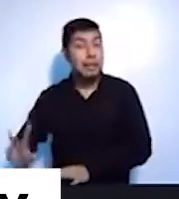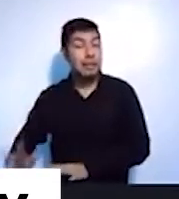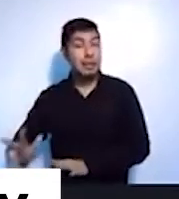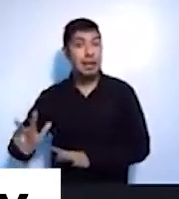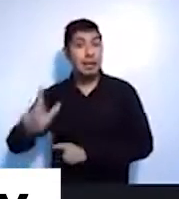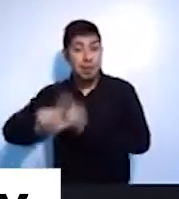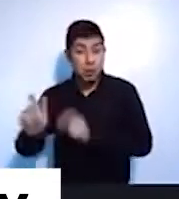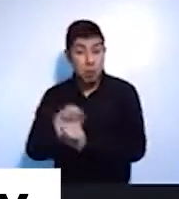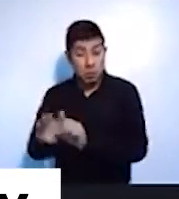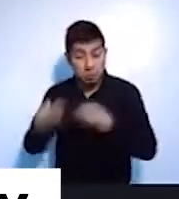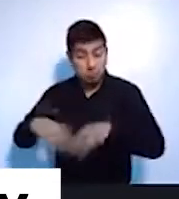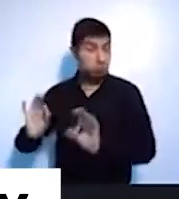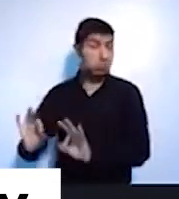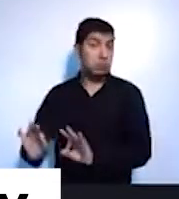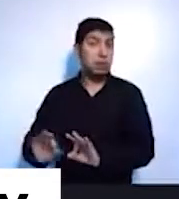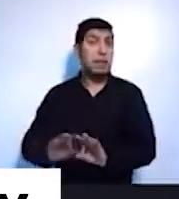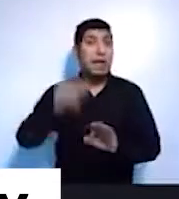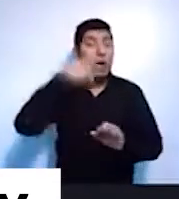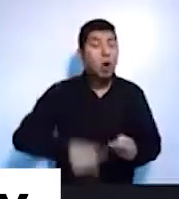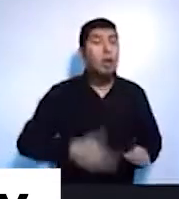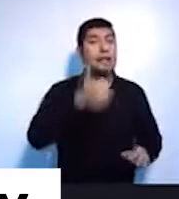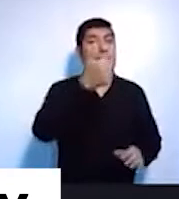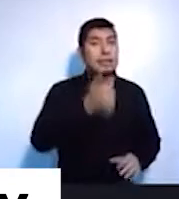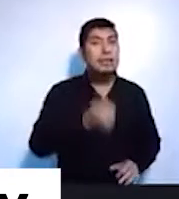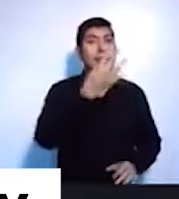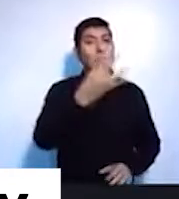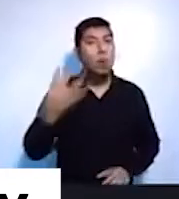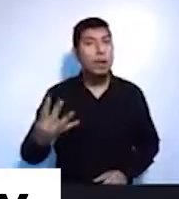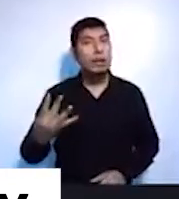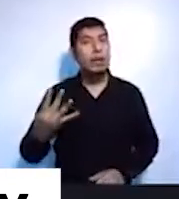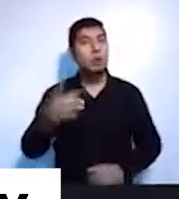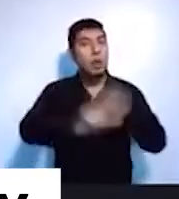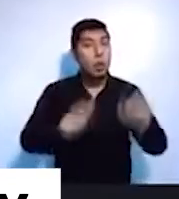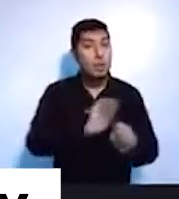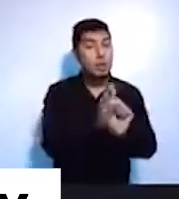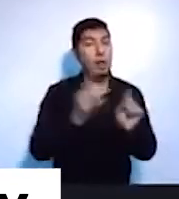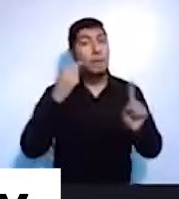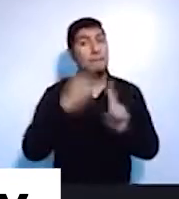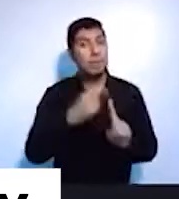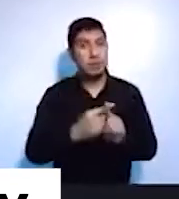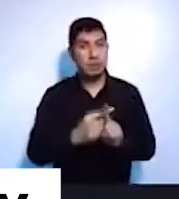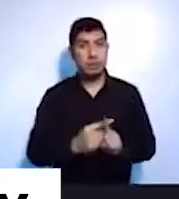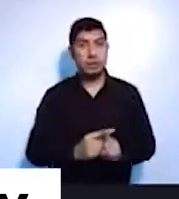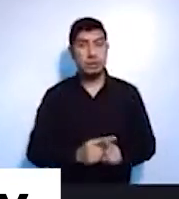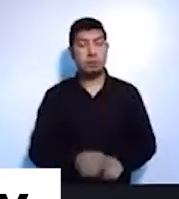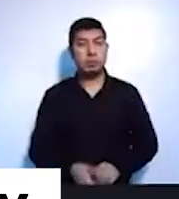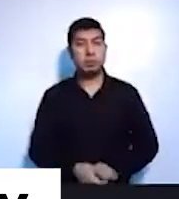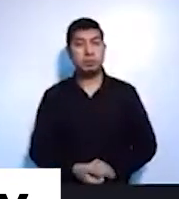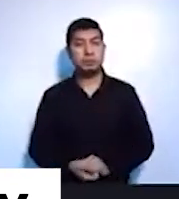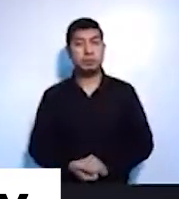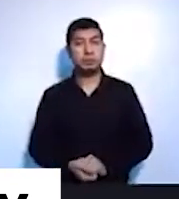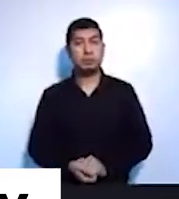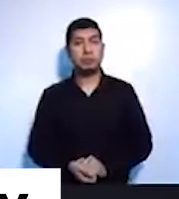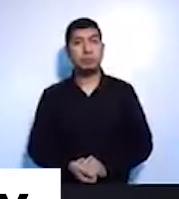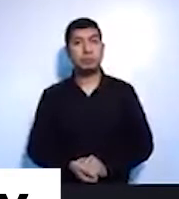de la fecha 644 personas confirmadas con diagnóstico de coronavirus.